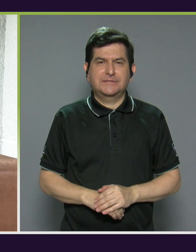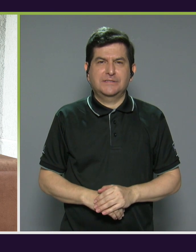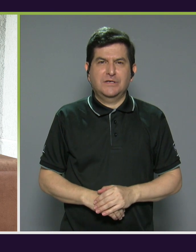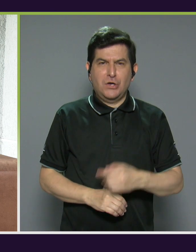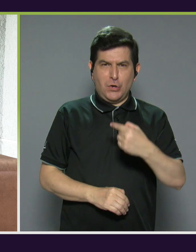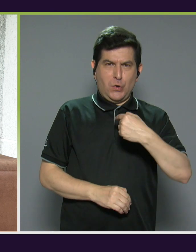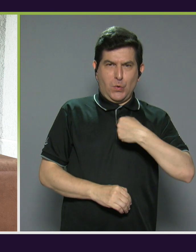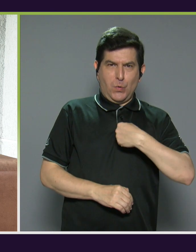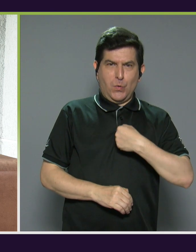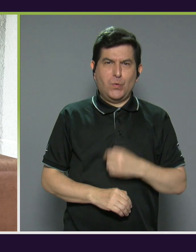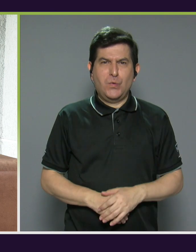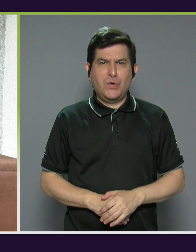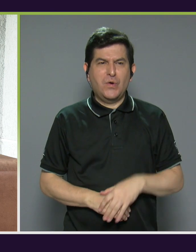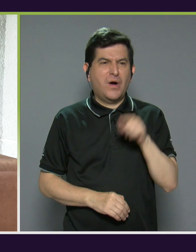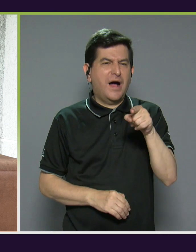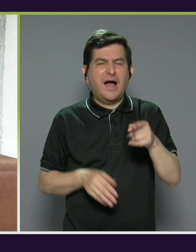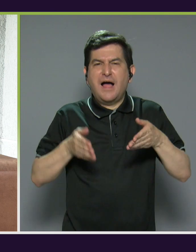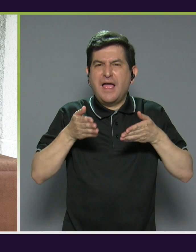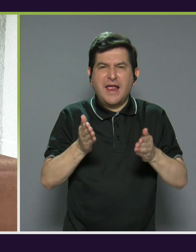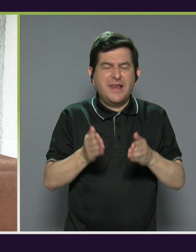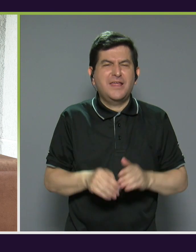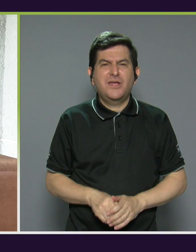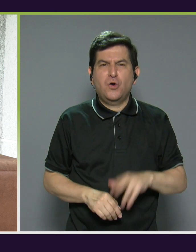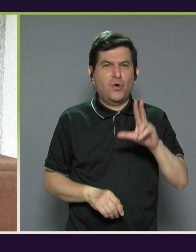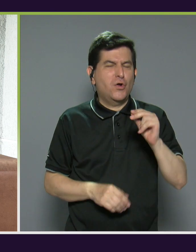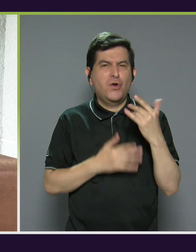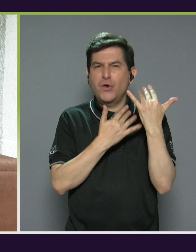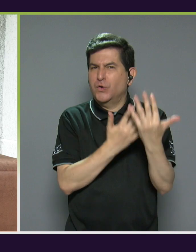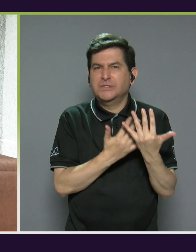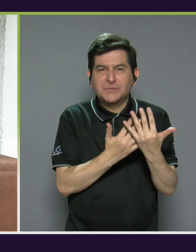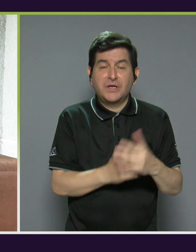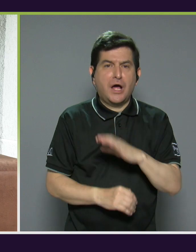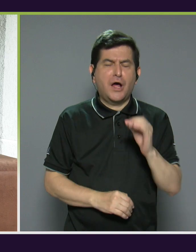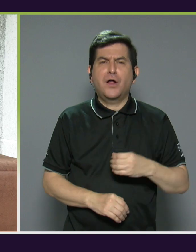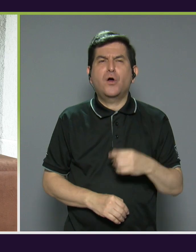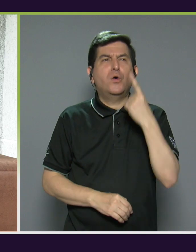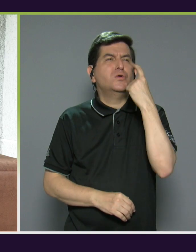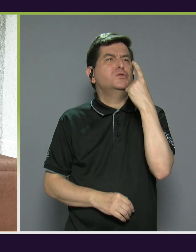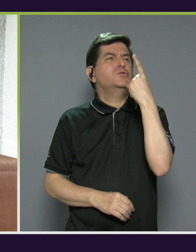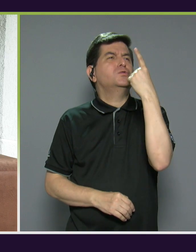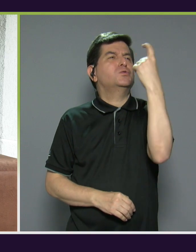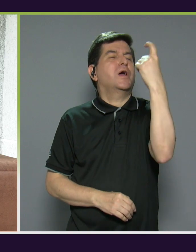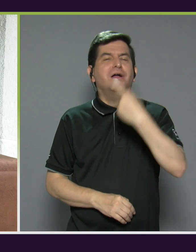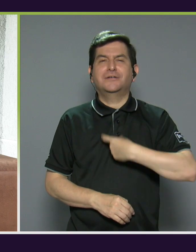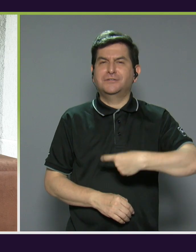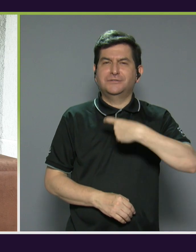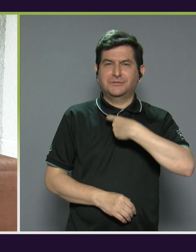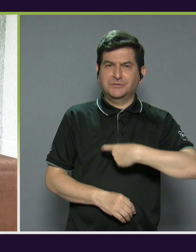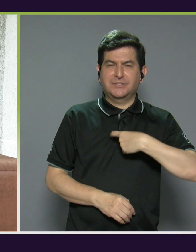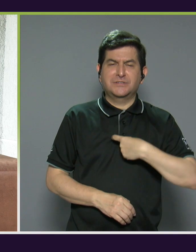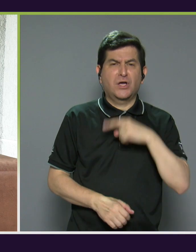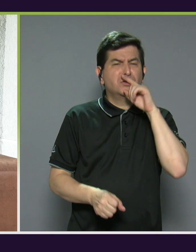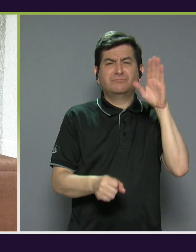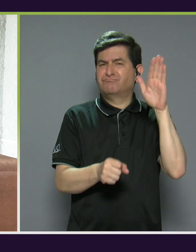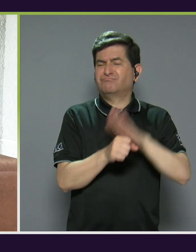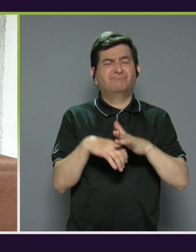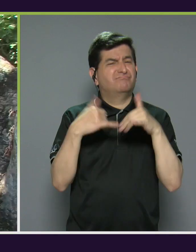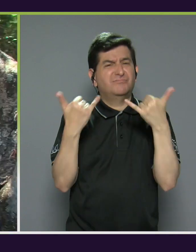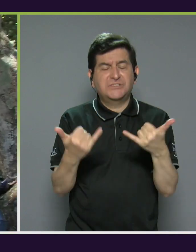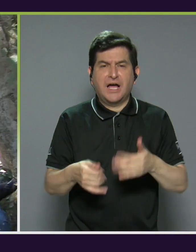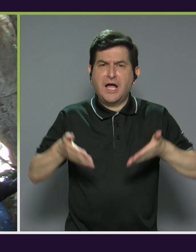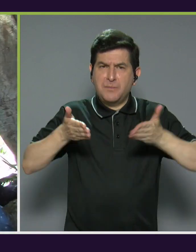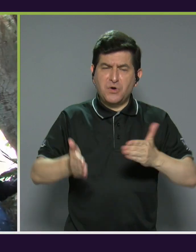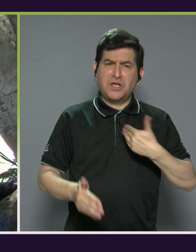parte de que no tengas el hijo que esperabas, o que pensés que tus sueños o tus aspiraciones no se van